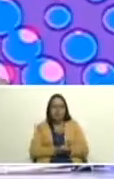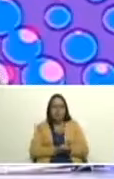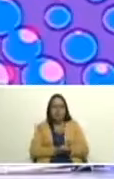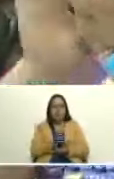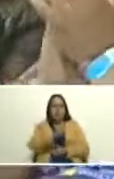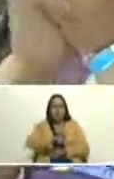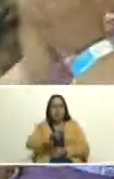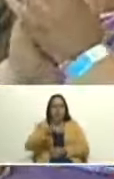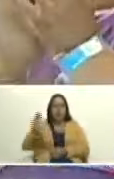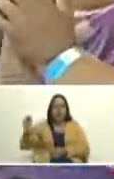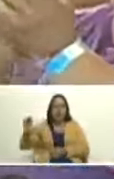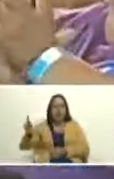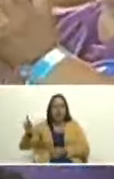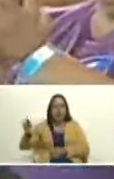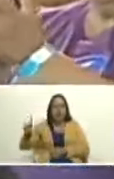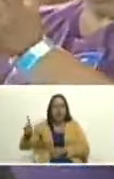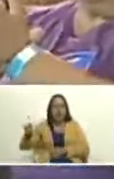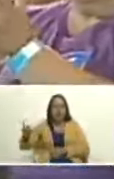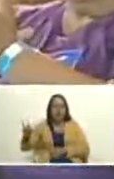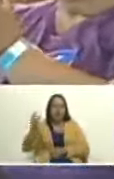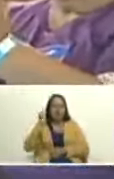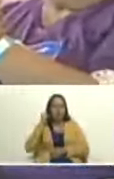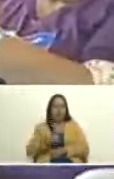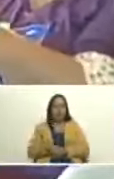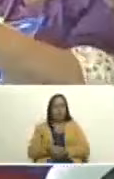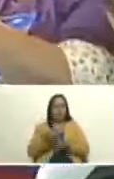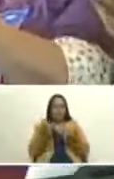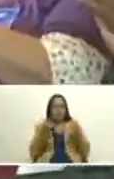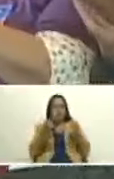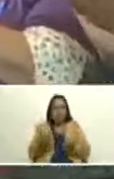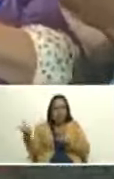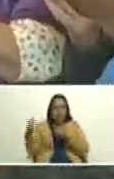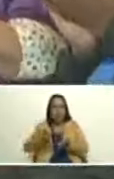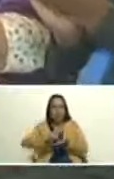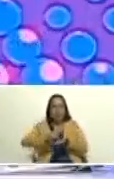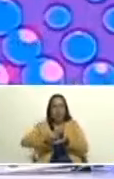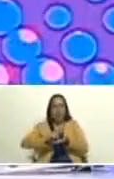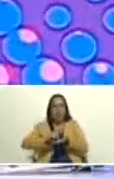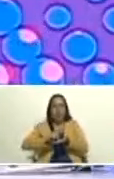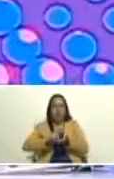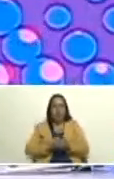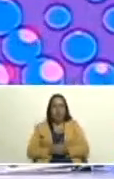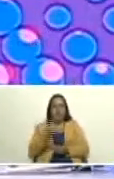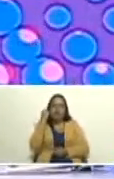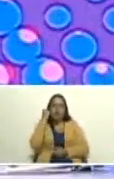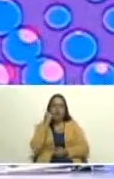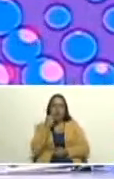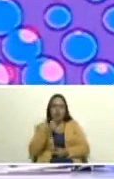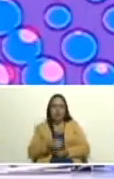Credimujer. Y vámonos a la parroquia Sucre.